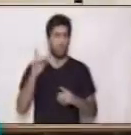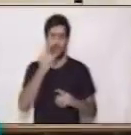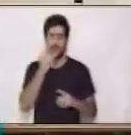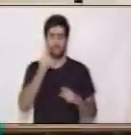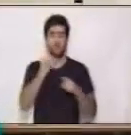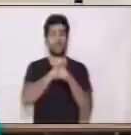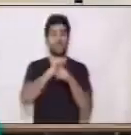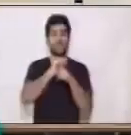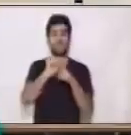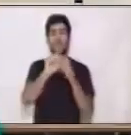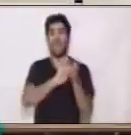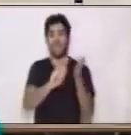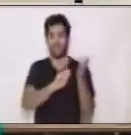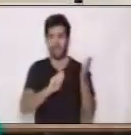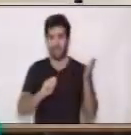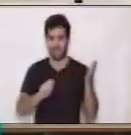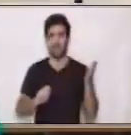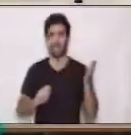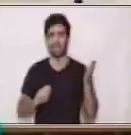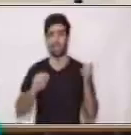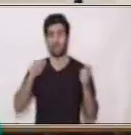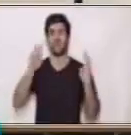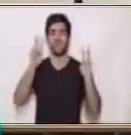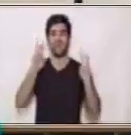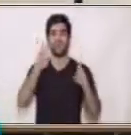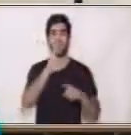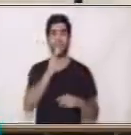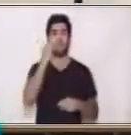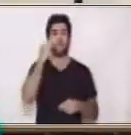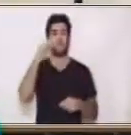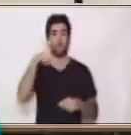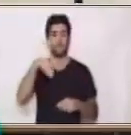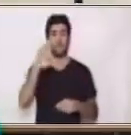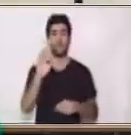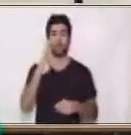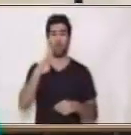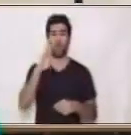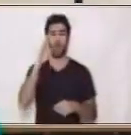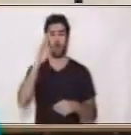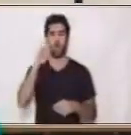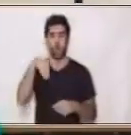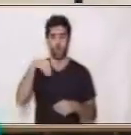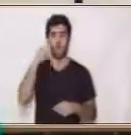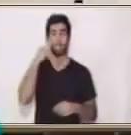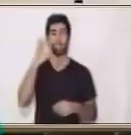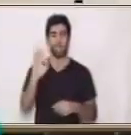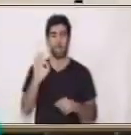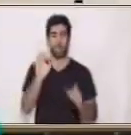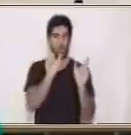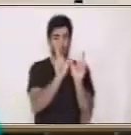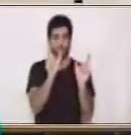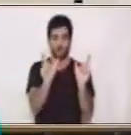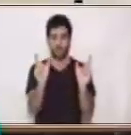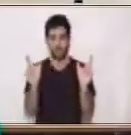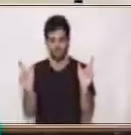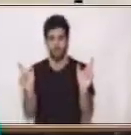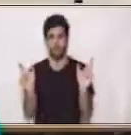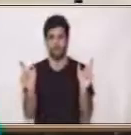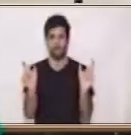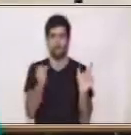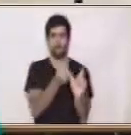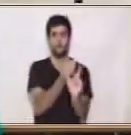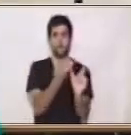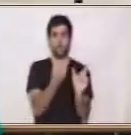lo que es el binomio cuadrado perfecto. Nosotros ya hemos aprendido cómo trabajarlo con un signo más, con un signo